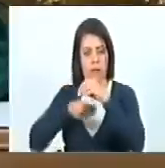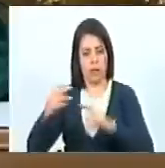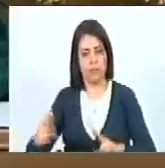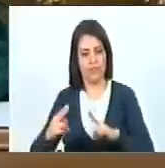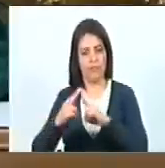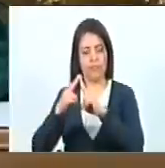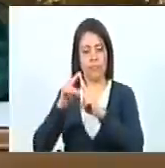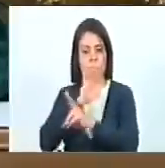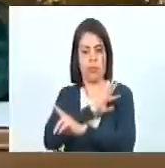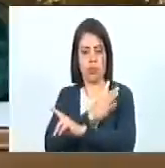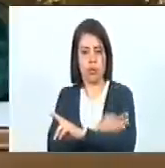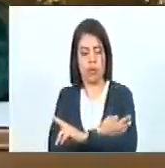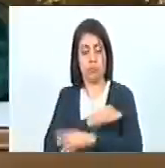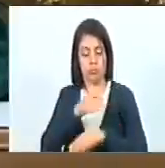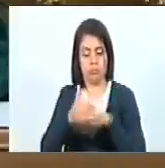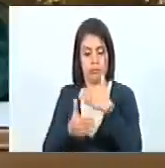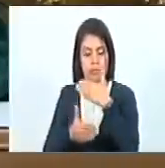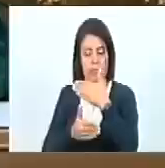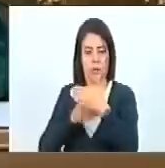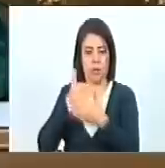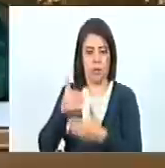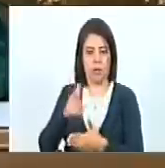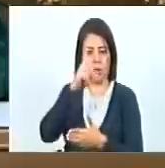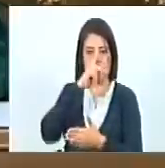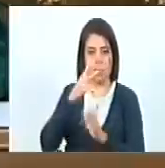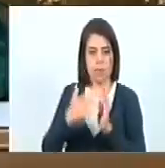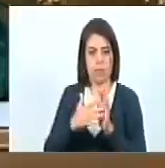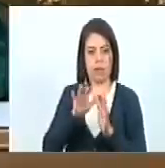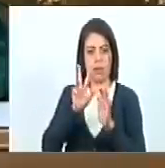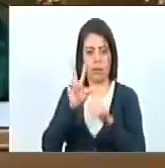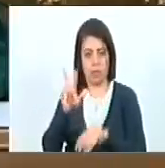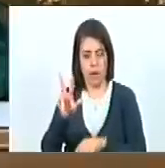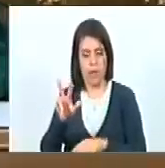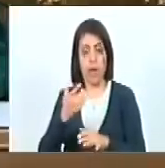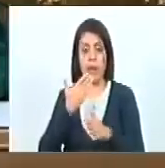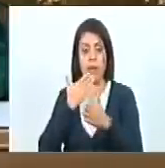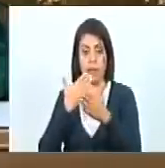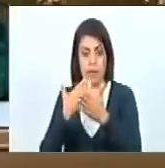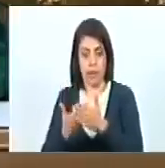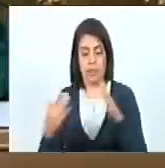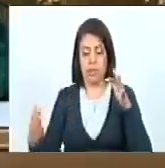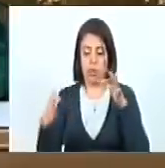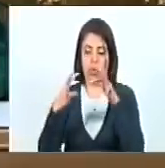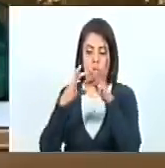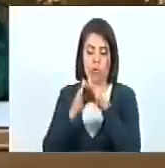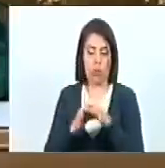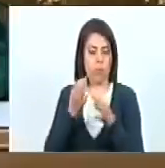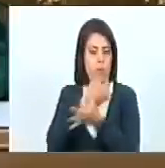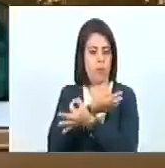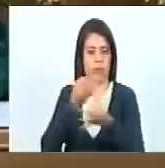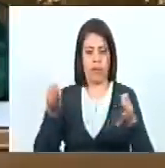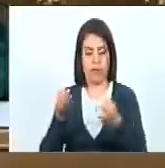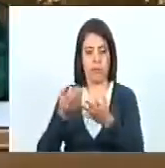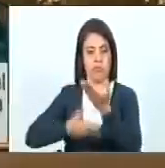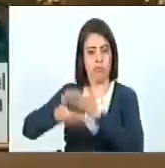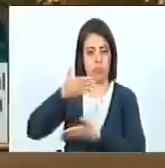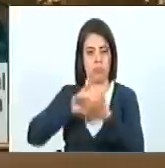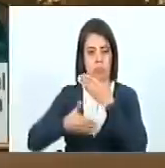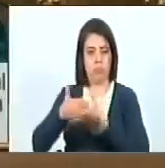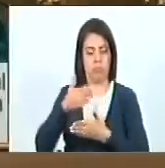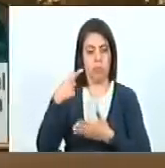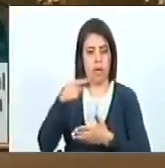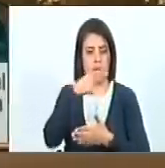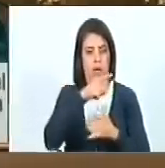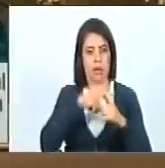encontraban fortalecidas a partir del año 2003, gracias a las alianzas estratégicas de cooperación